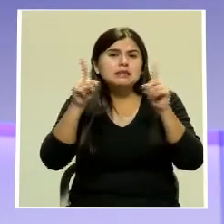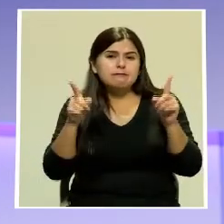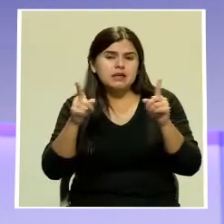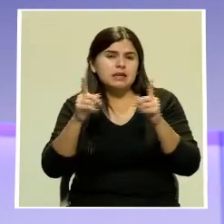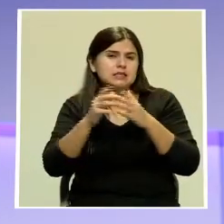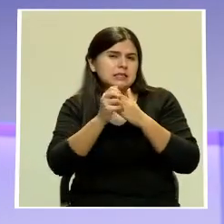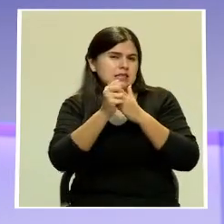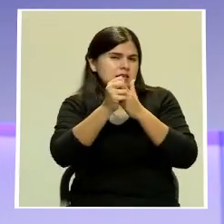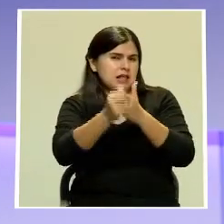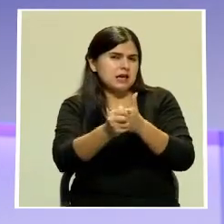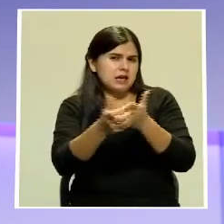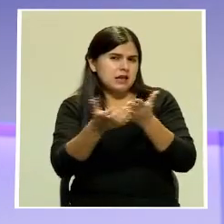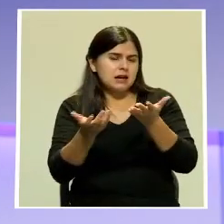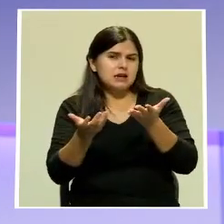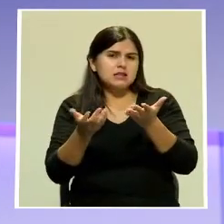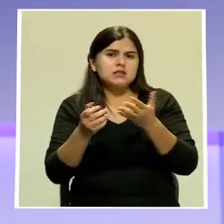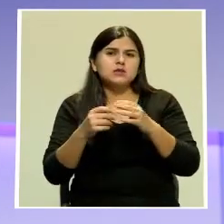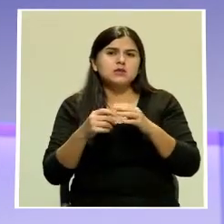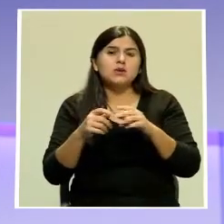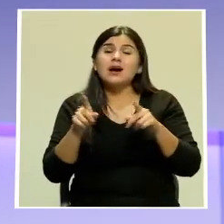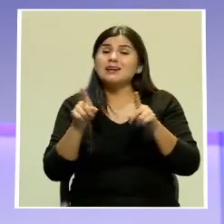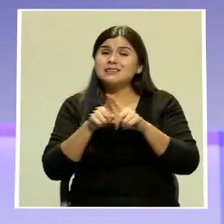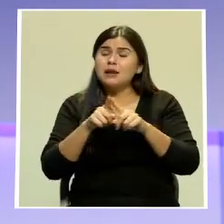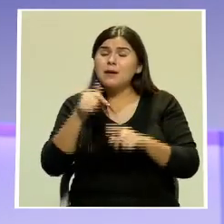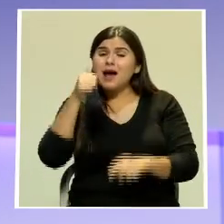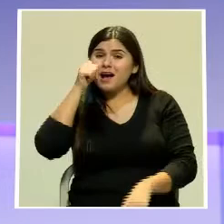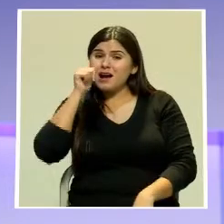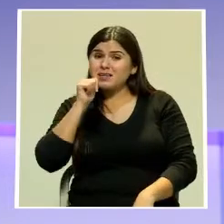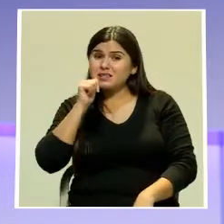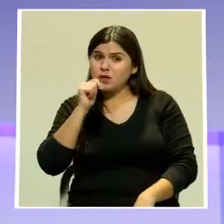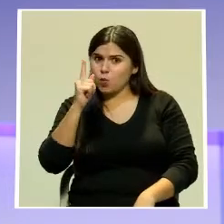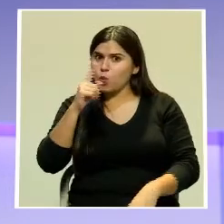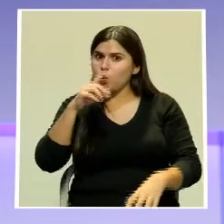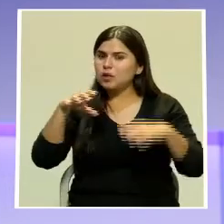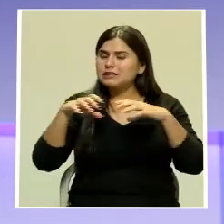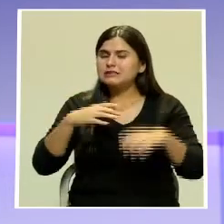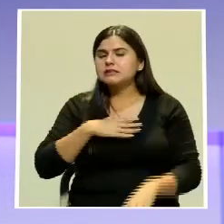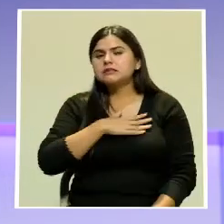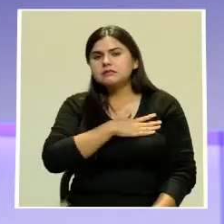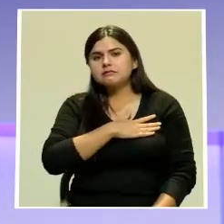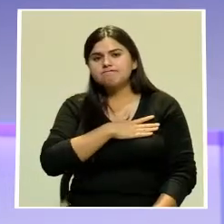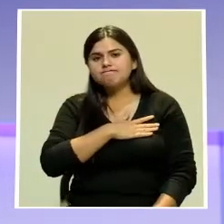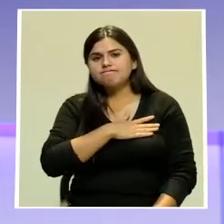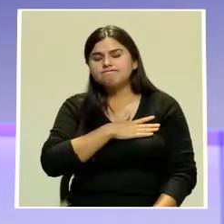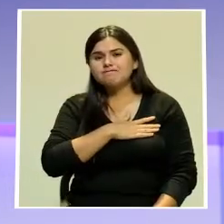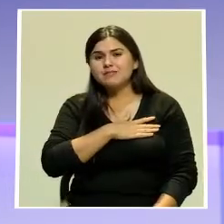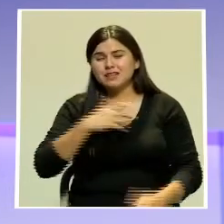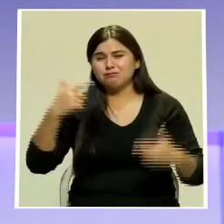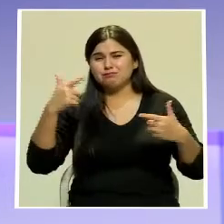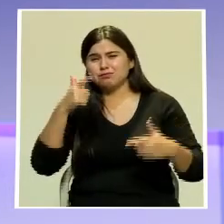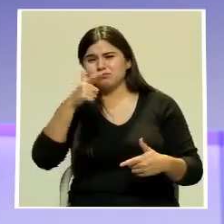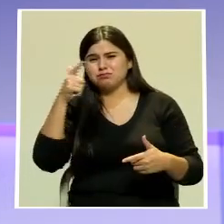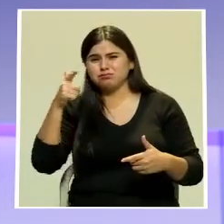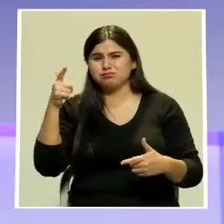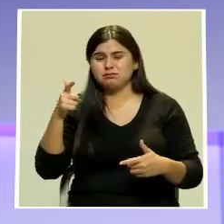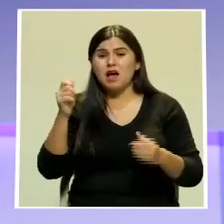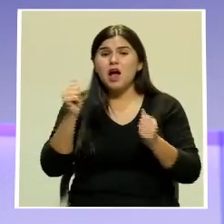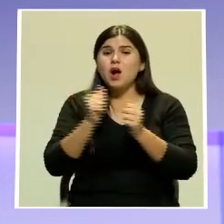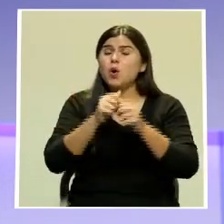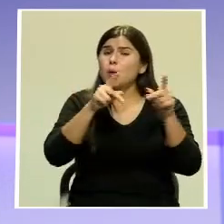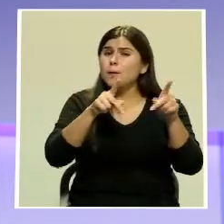liderazgos y incluso ayer hubo un evento muy lamentable de un intercambio de disparos con